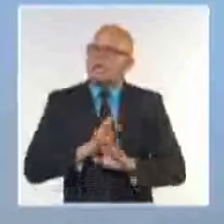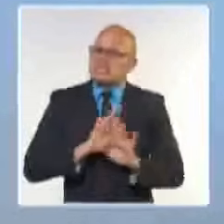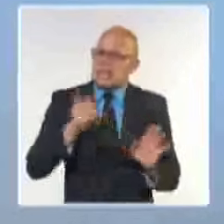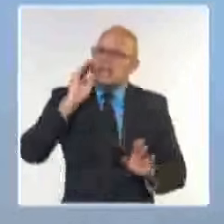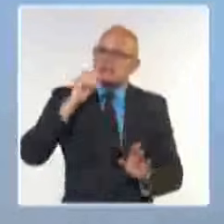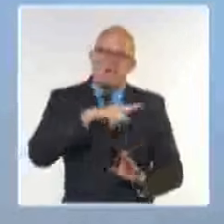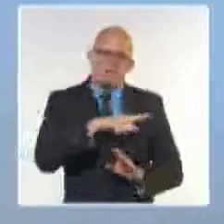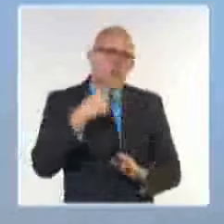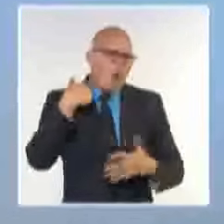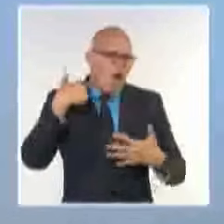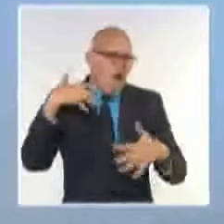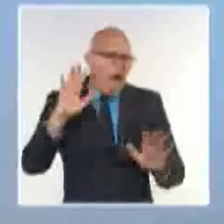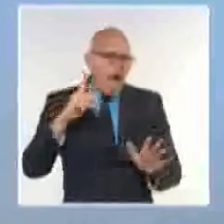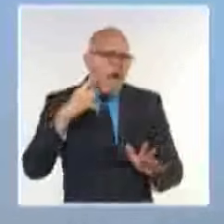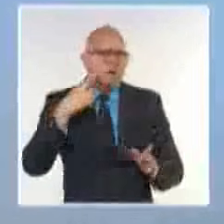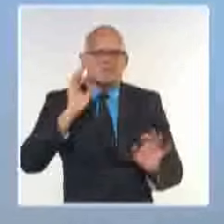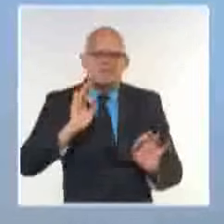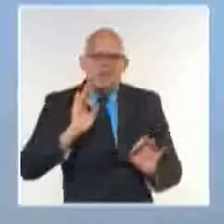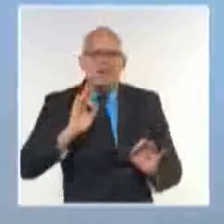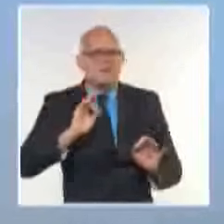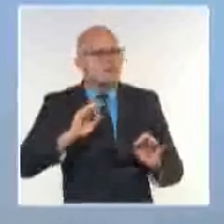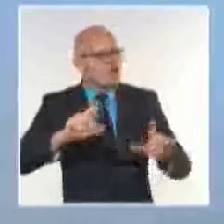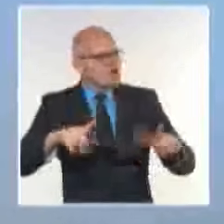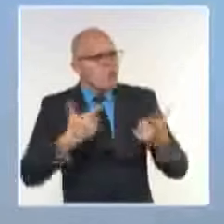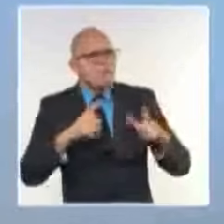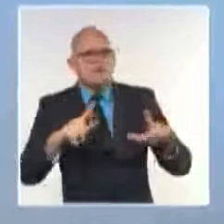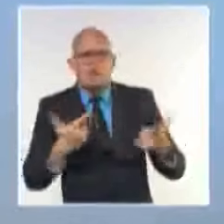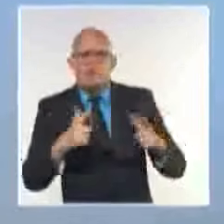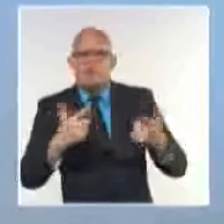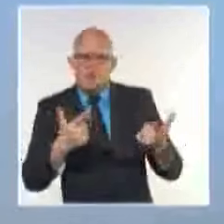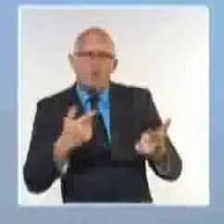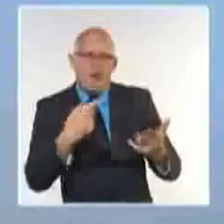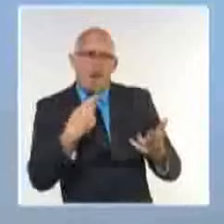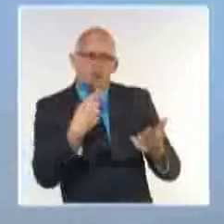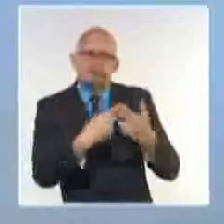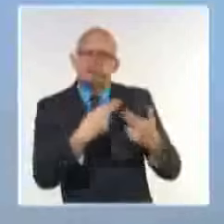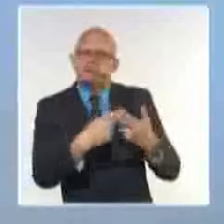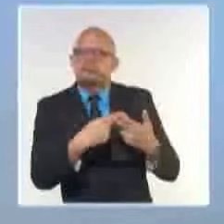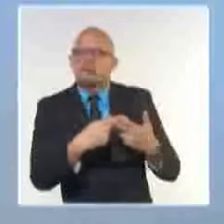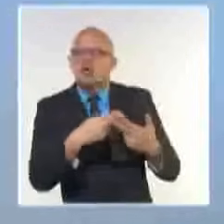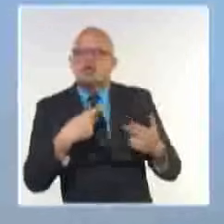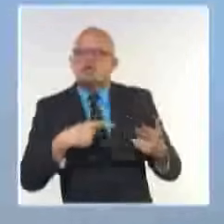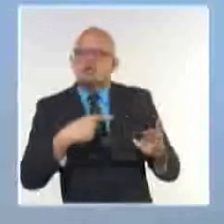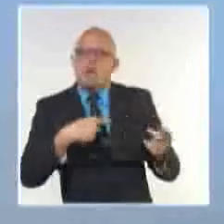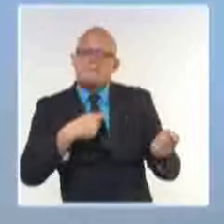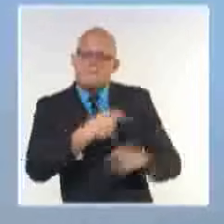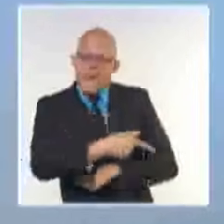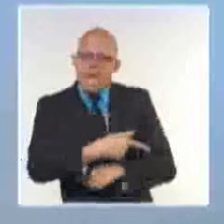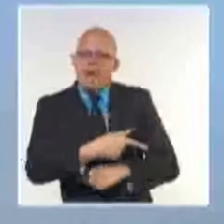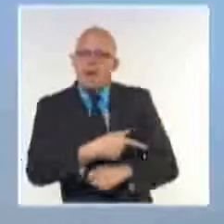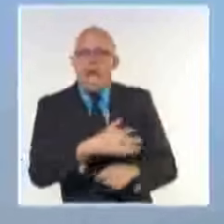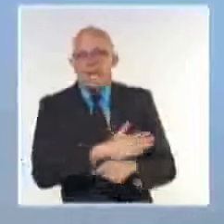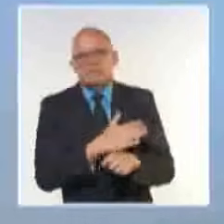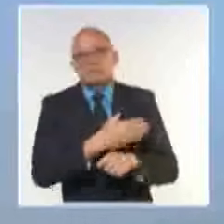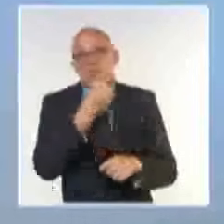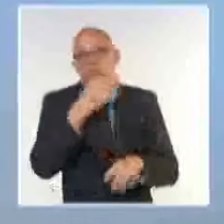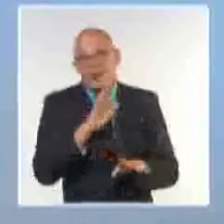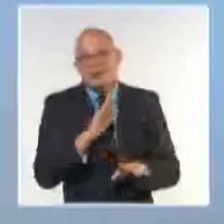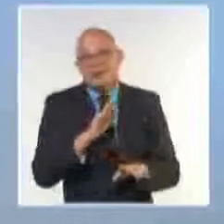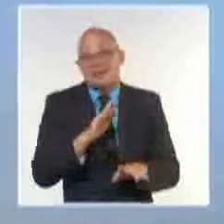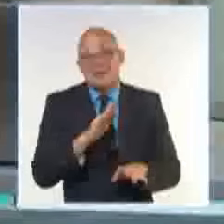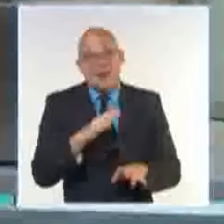que durante un tiempo y en varias acciones comerciales le ha proveído a ustedes una cantidad de productos. Aquí estamos hablando, Humberto. Aquí